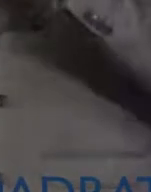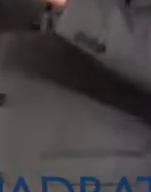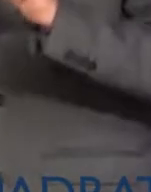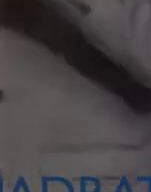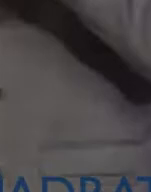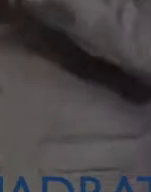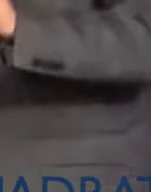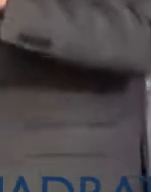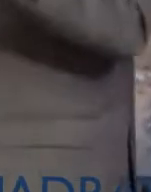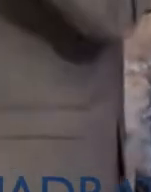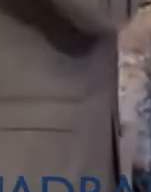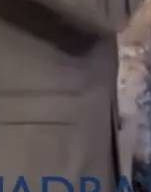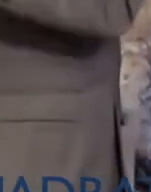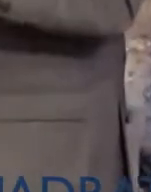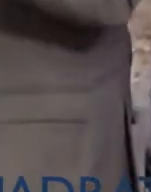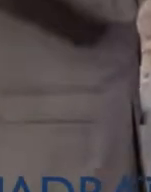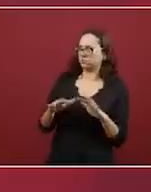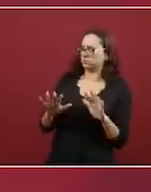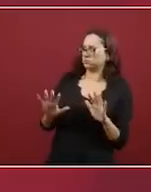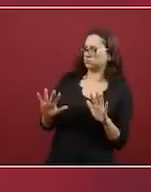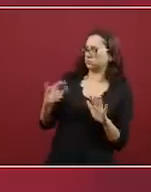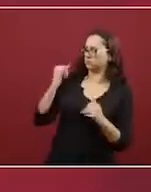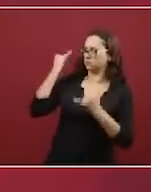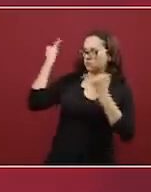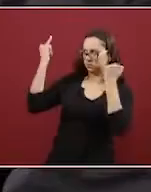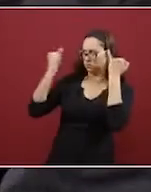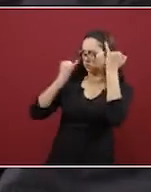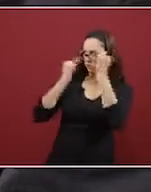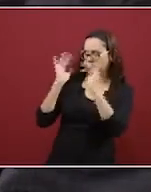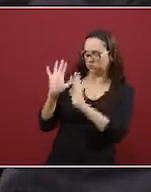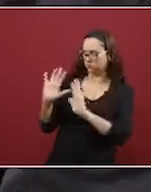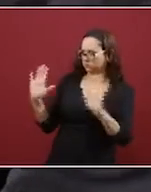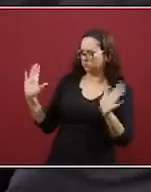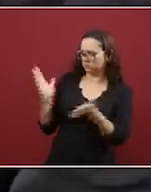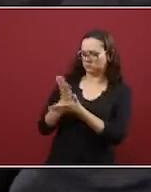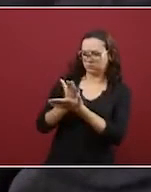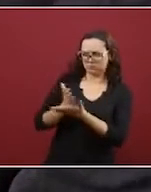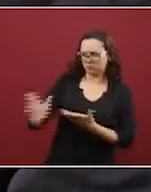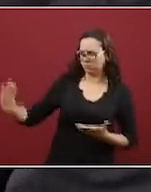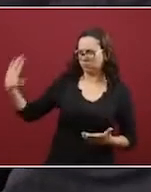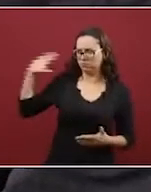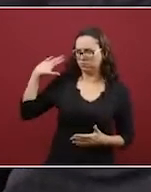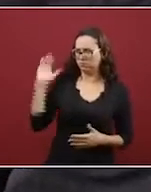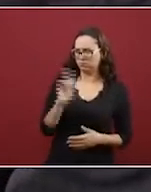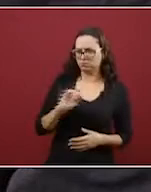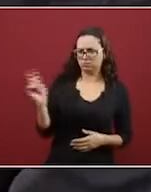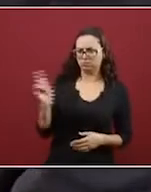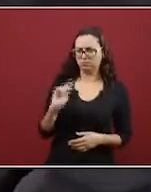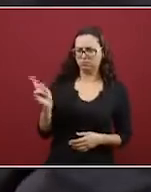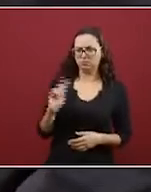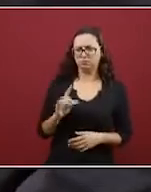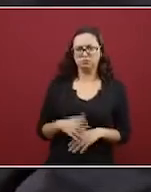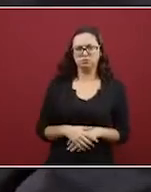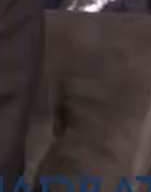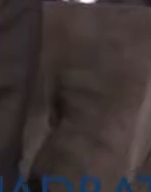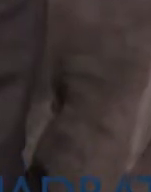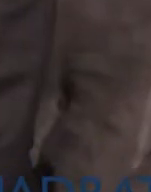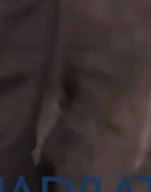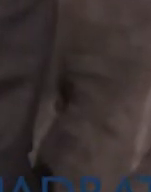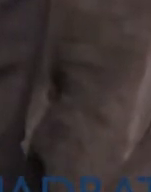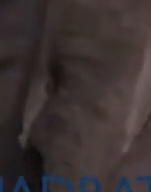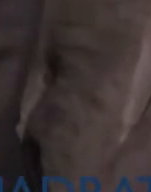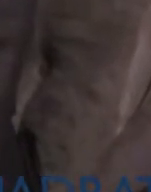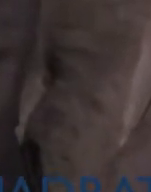subrayó que en ese diálogo los maestros dejaron claro que no tienen ganas ni están buscando manejar ni traficar con las plazas